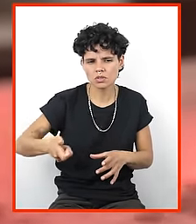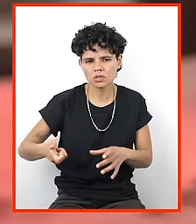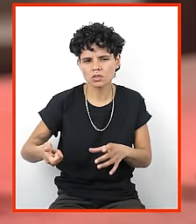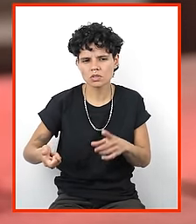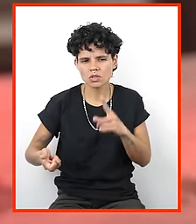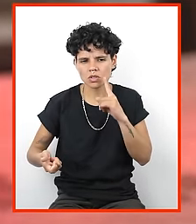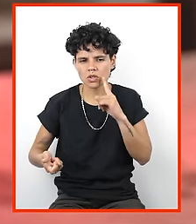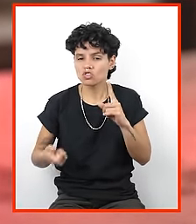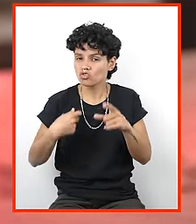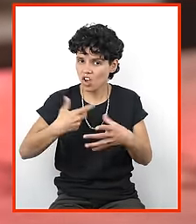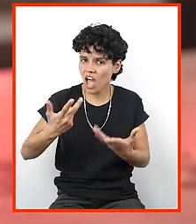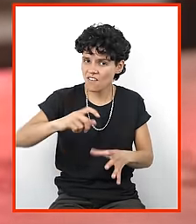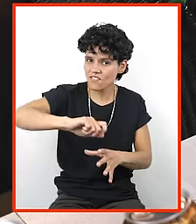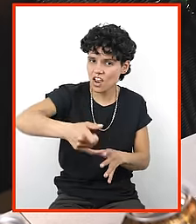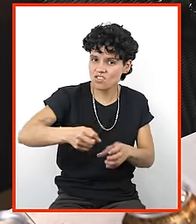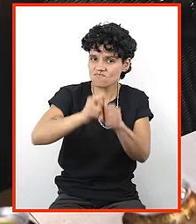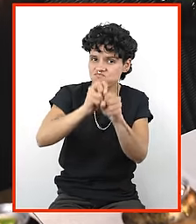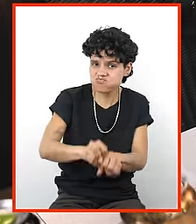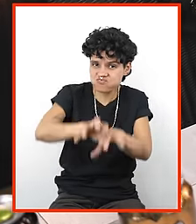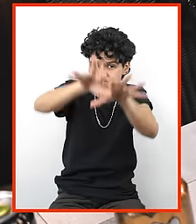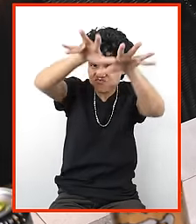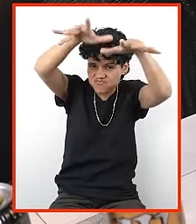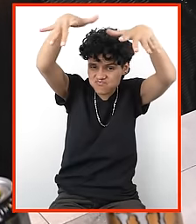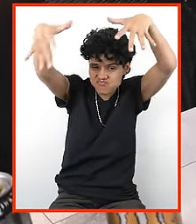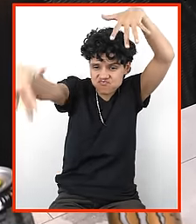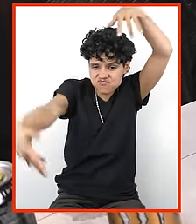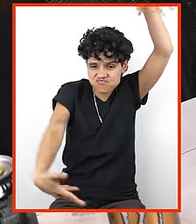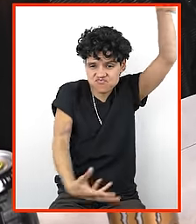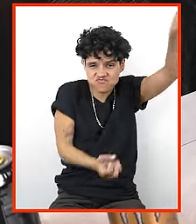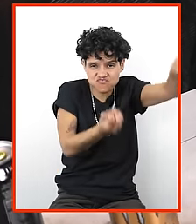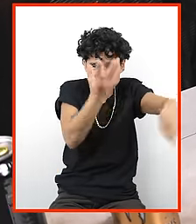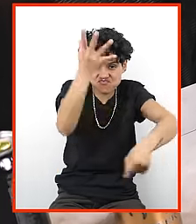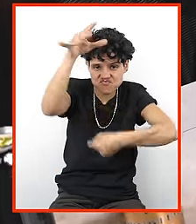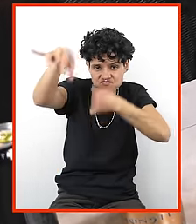una zorra mundial. No, no.